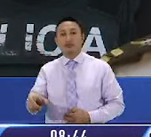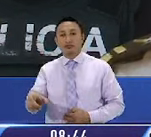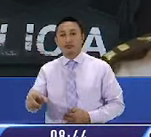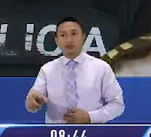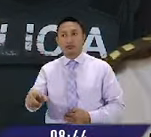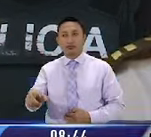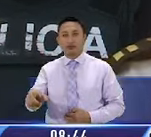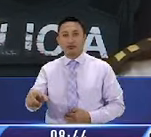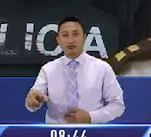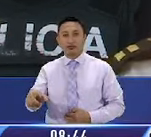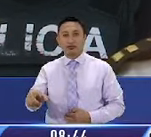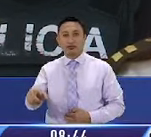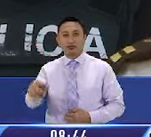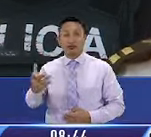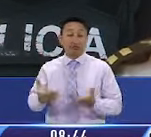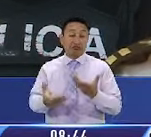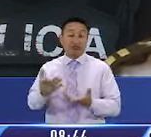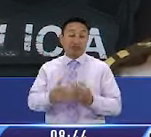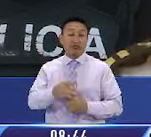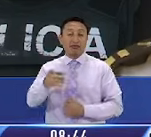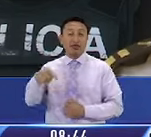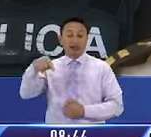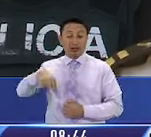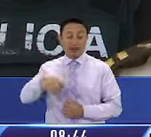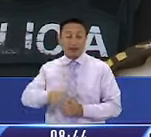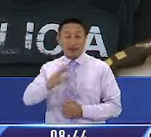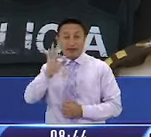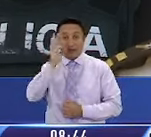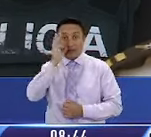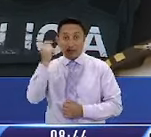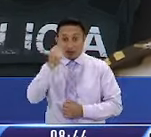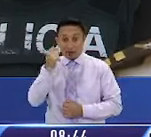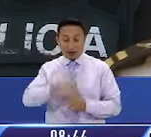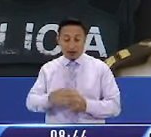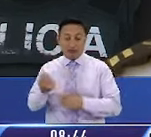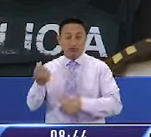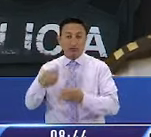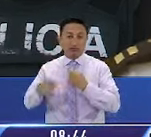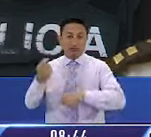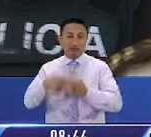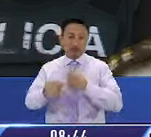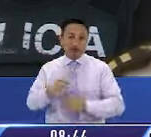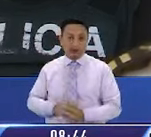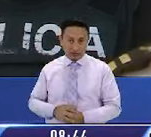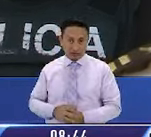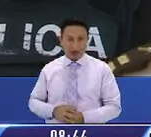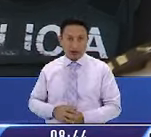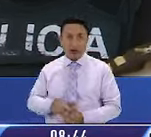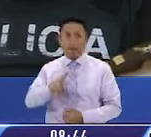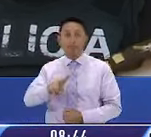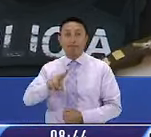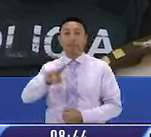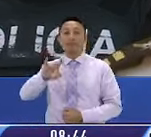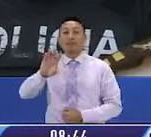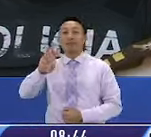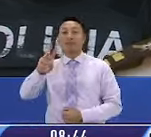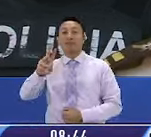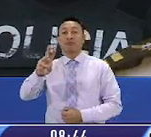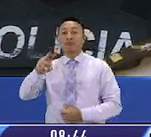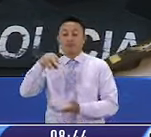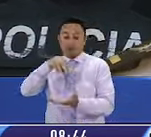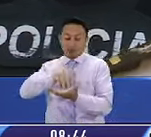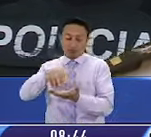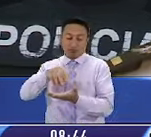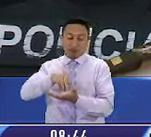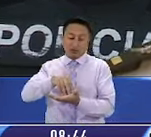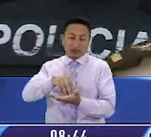se encontraba aparentemente expendiendo sustancias sujetas a fiscalización. 26 paquetes, aparentemente